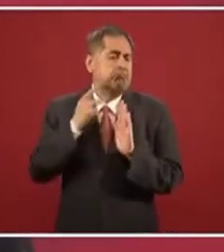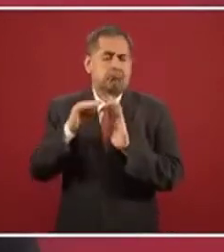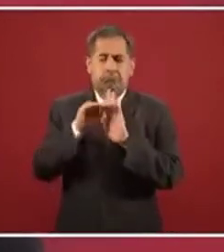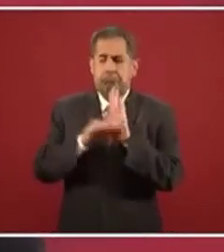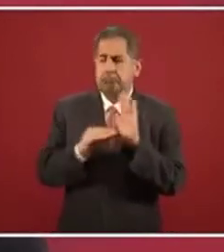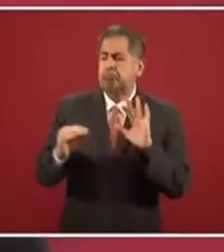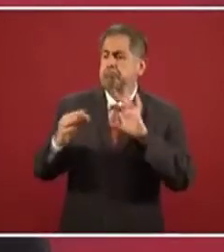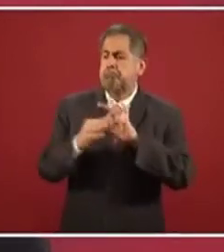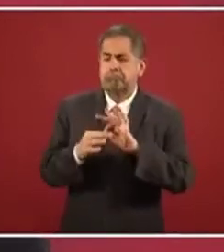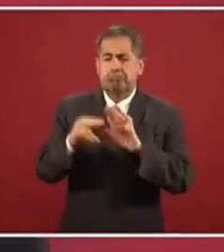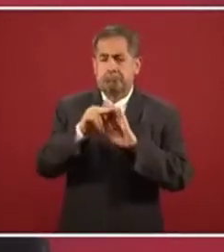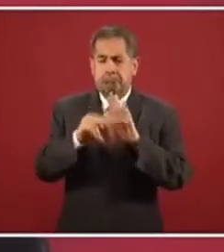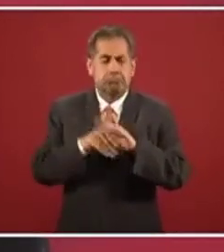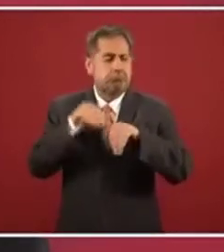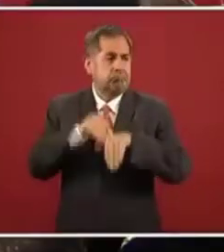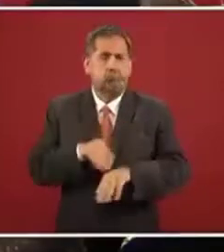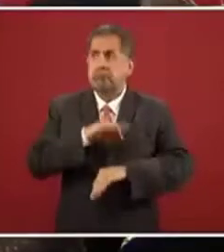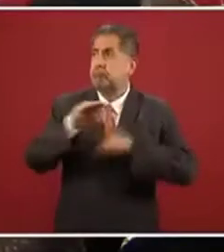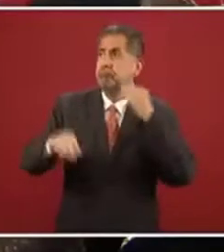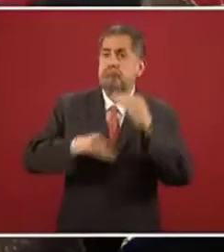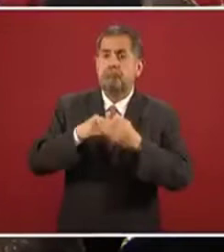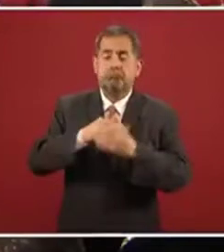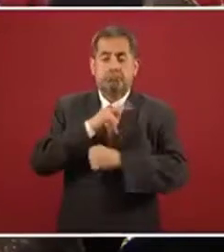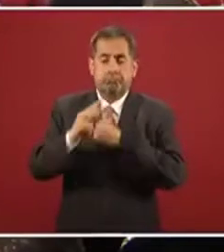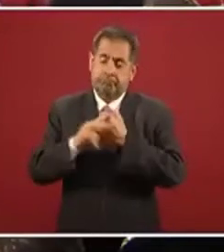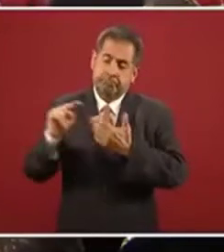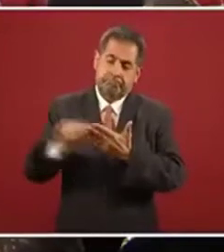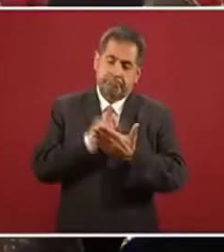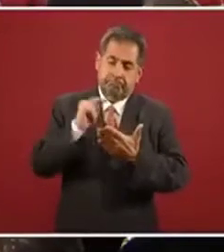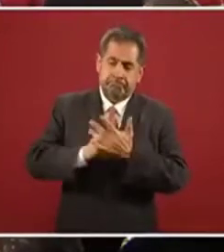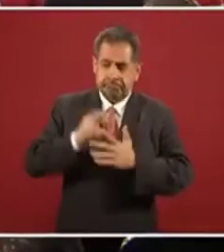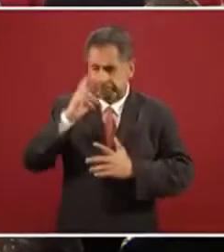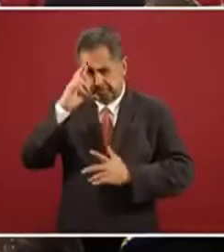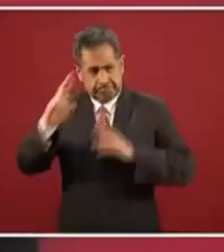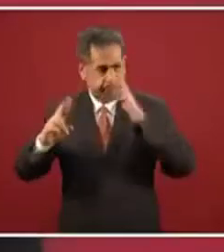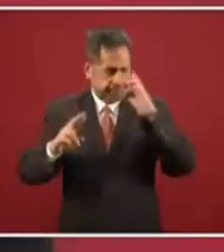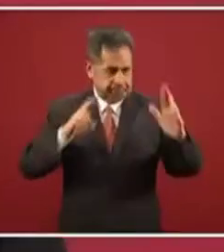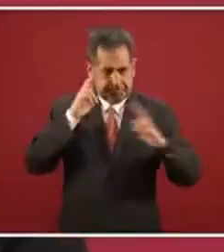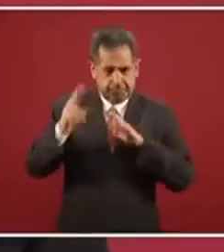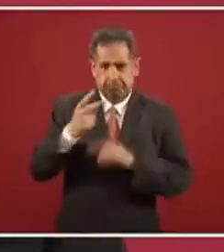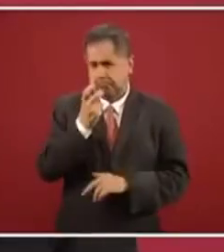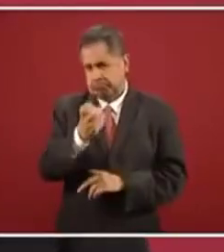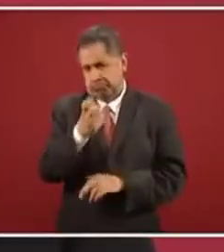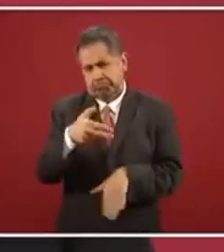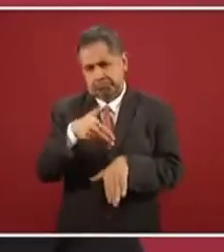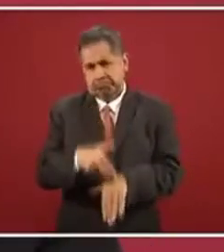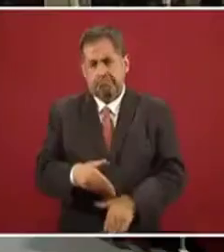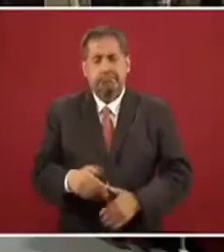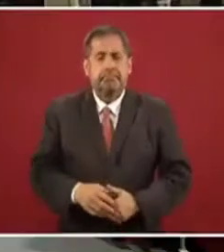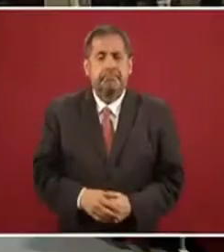en las normas que nos hemos dado todos los países para respetarnos unos a otros. Eso es lo que vamos a hacer.